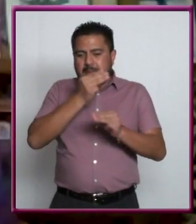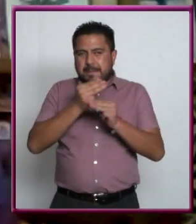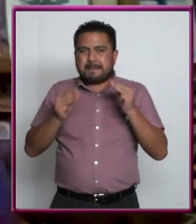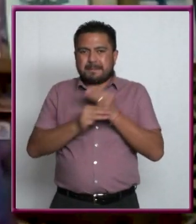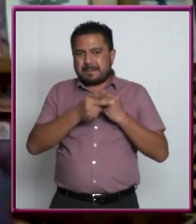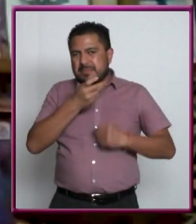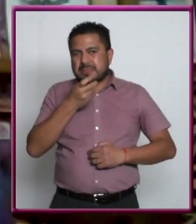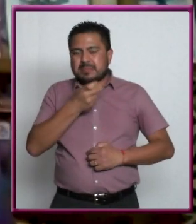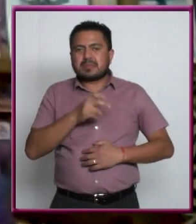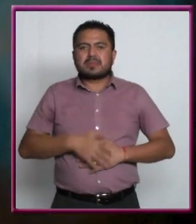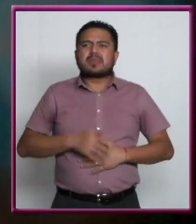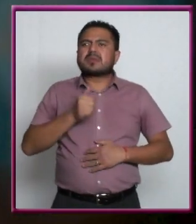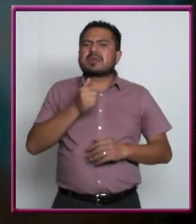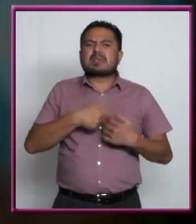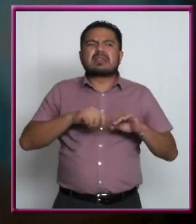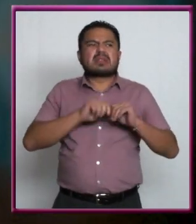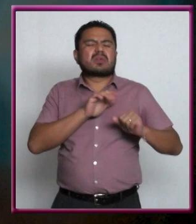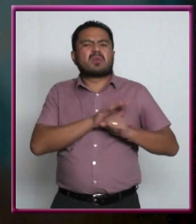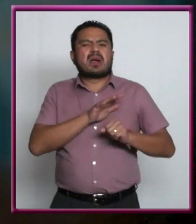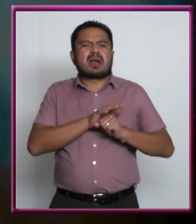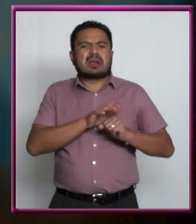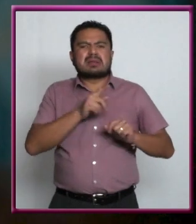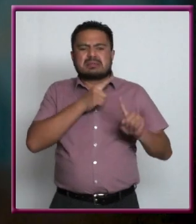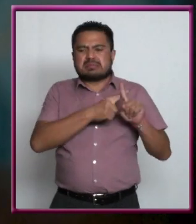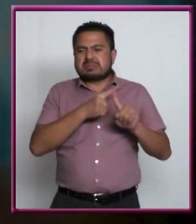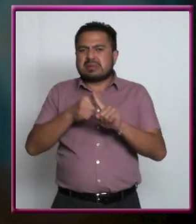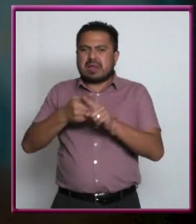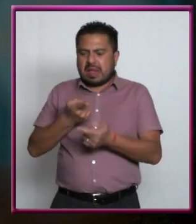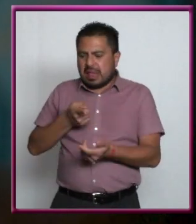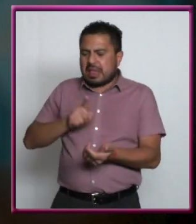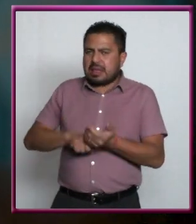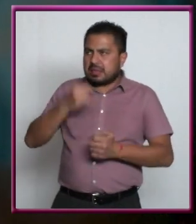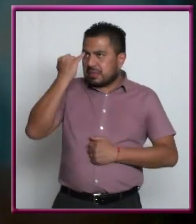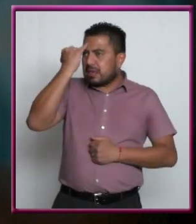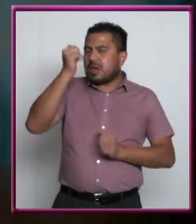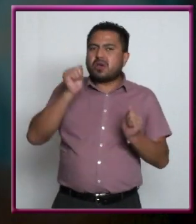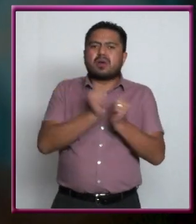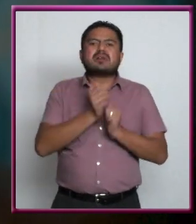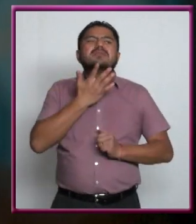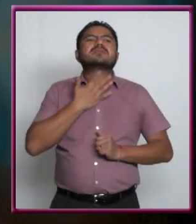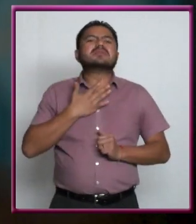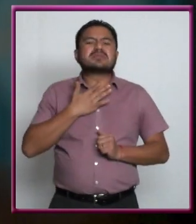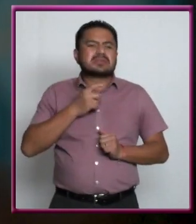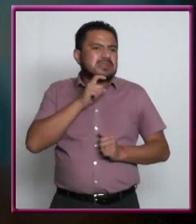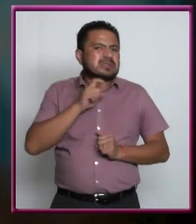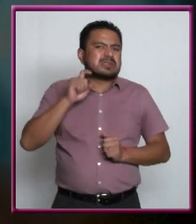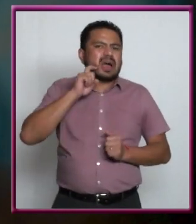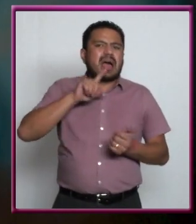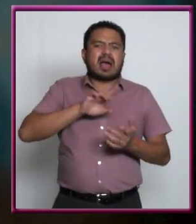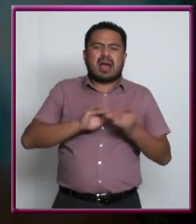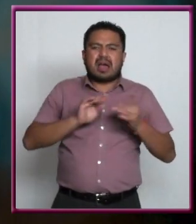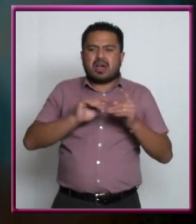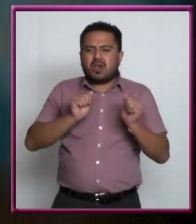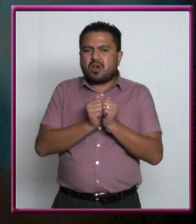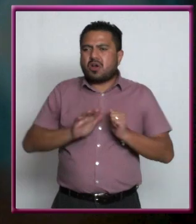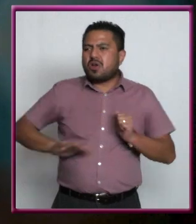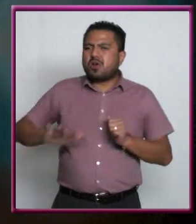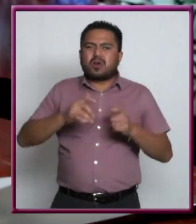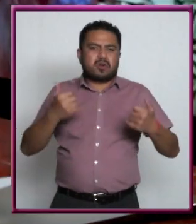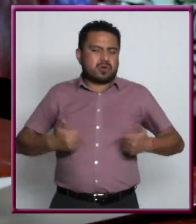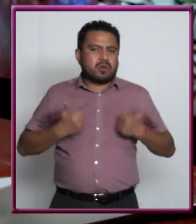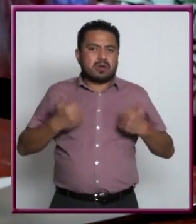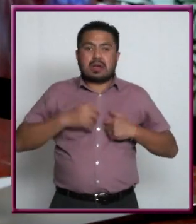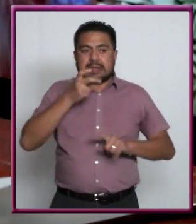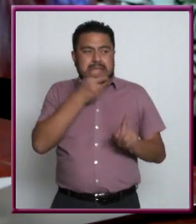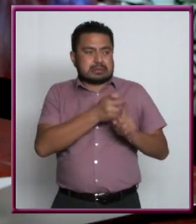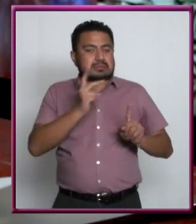de esos materiales, ¿no? ¿Qué papel juega la pornografía dentro de la idea del erotismo y la sensualidad, hablando de